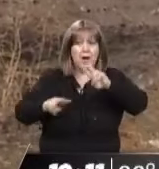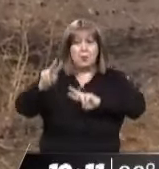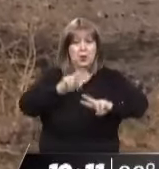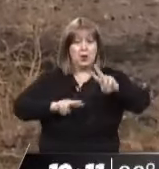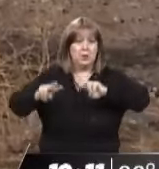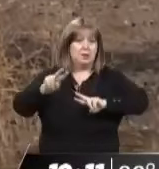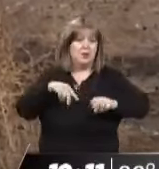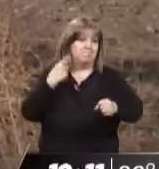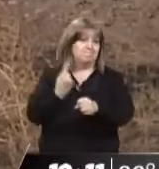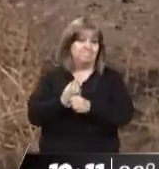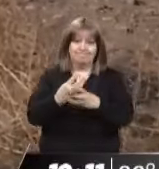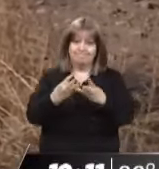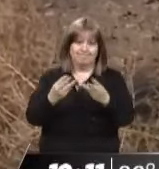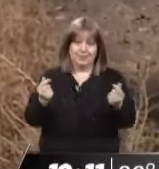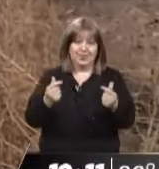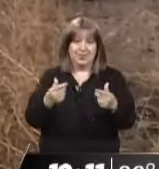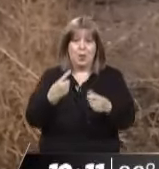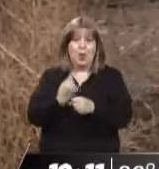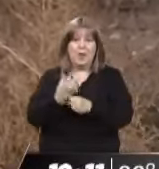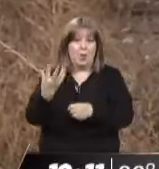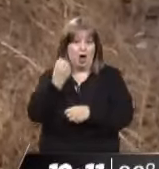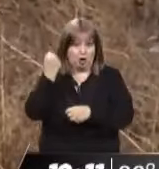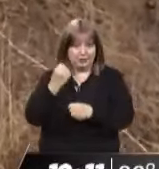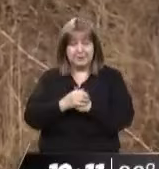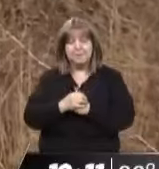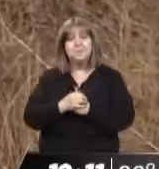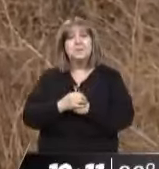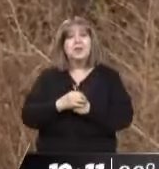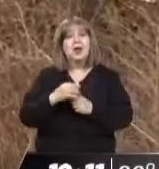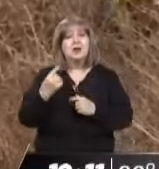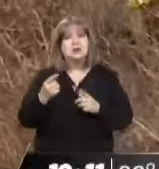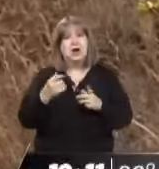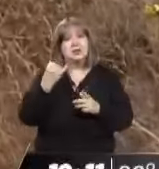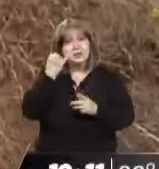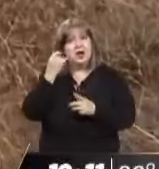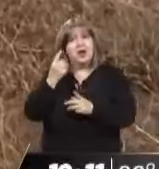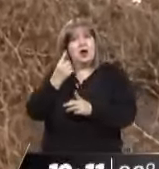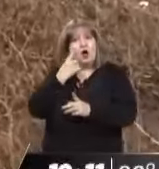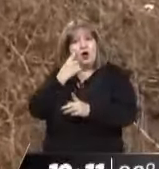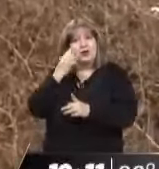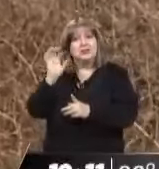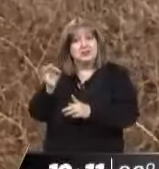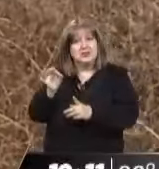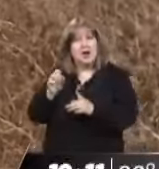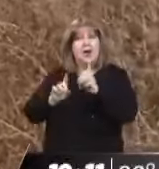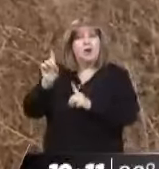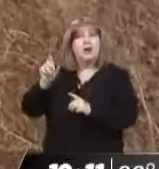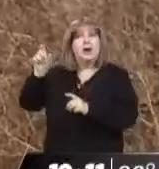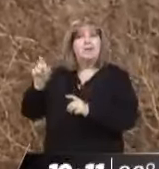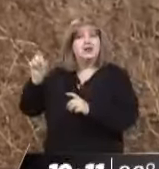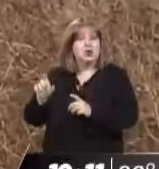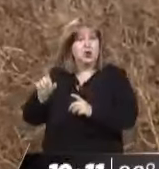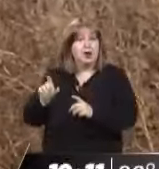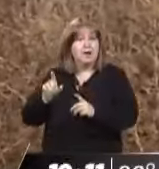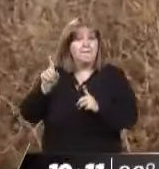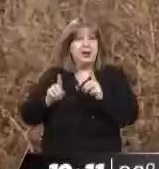que realmente pasó con Abigail Carniel, pero son pocos los que se animan a hablar. Y es por eso que insisten en que aporten